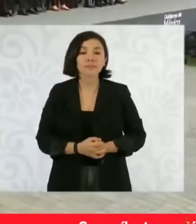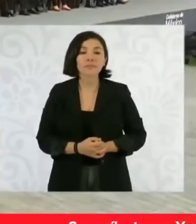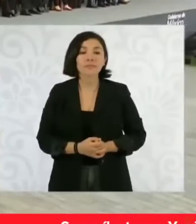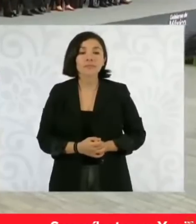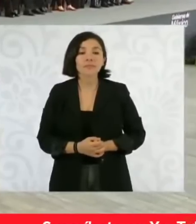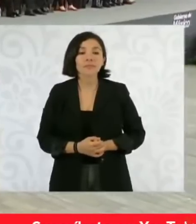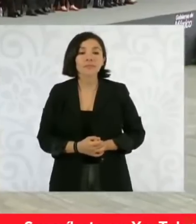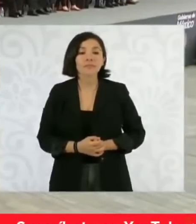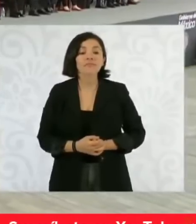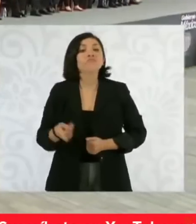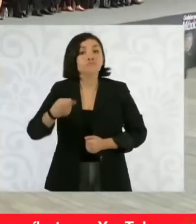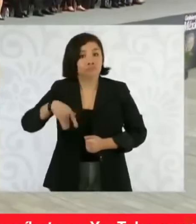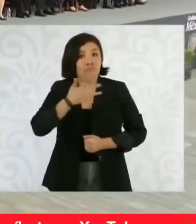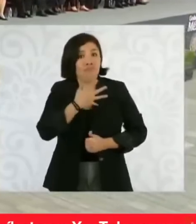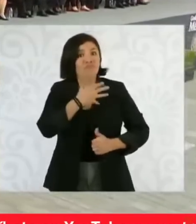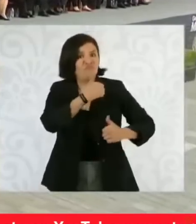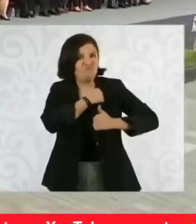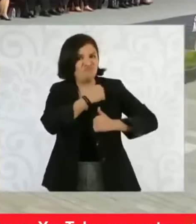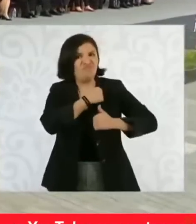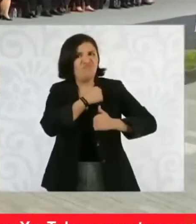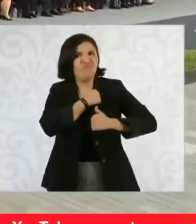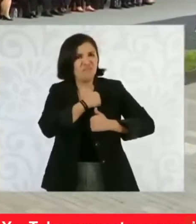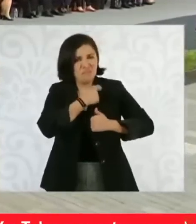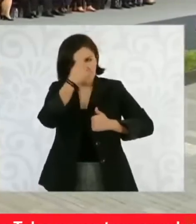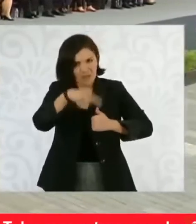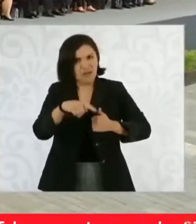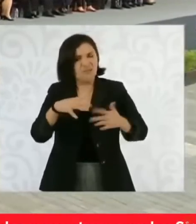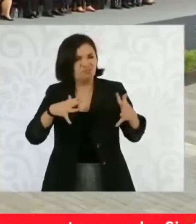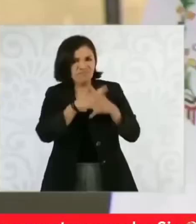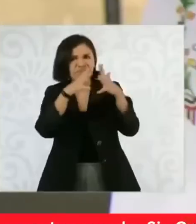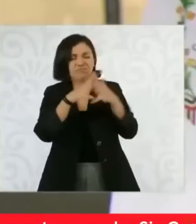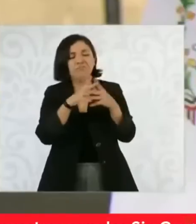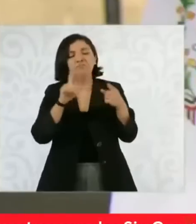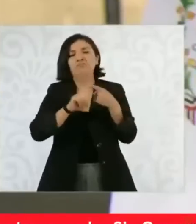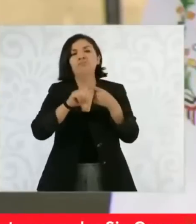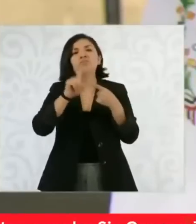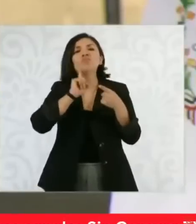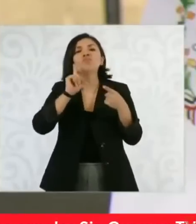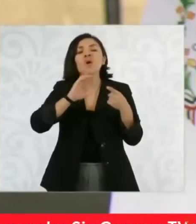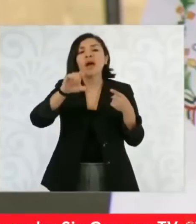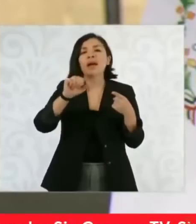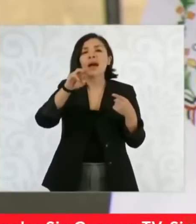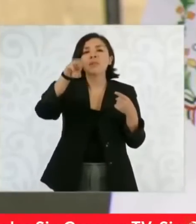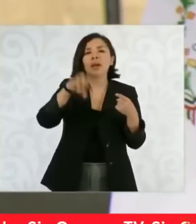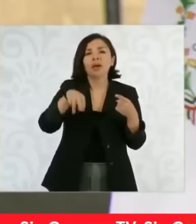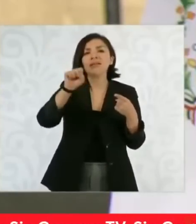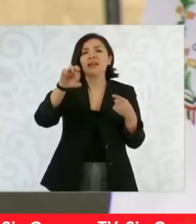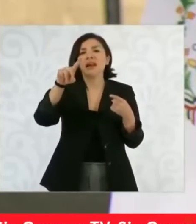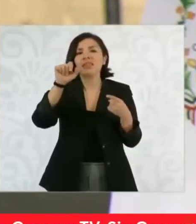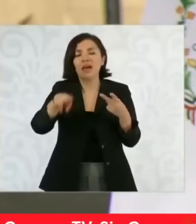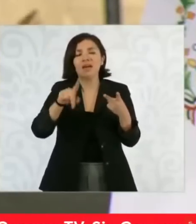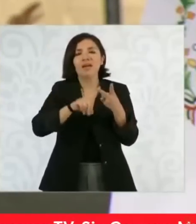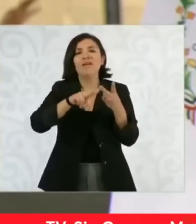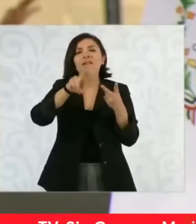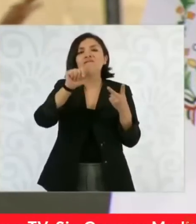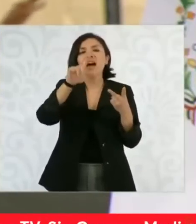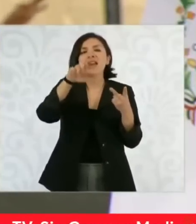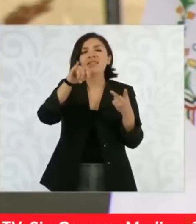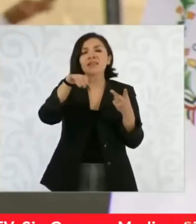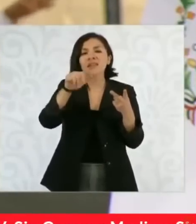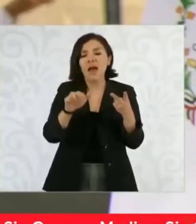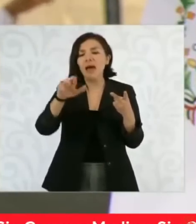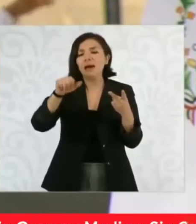Entre las que empuñaron las armas podemos nombrar a Carmen Cerdán, Valentina Ramírez,